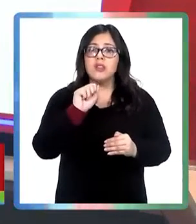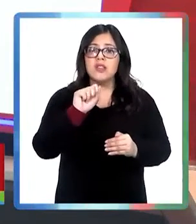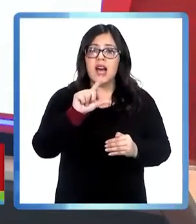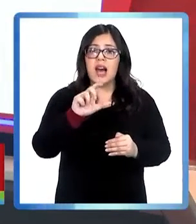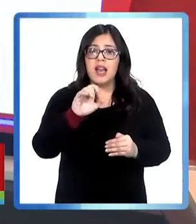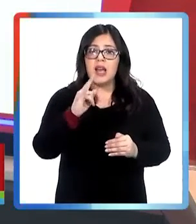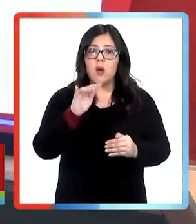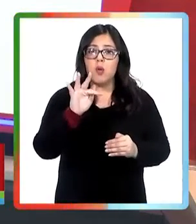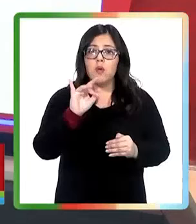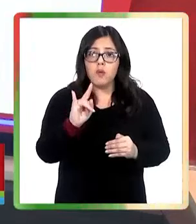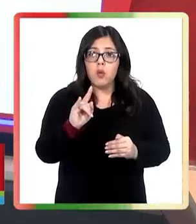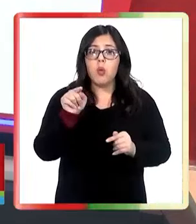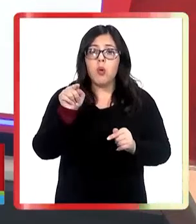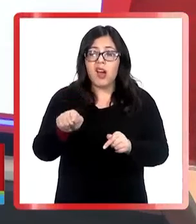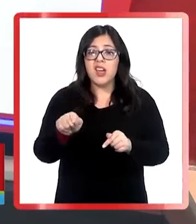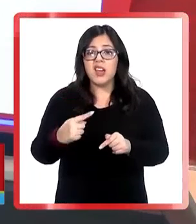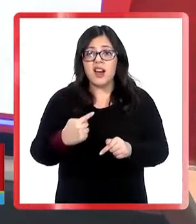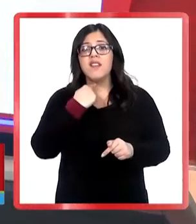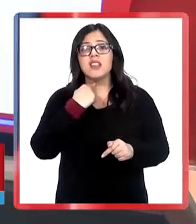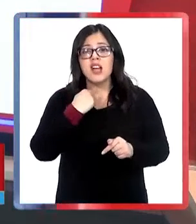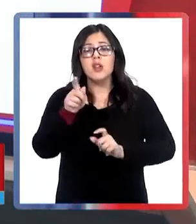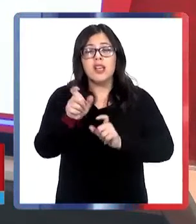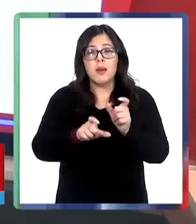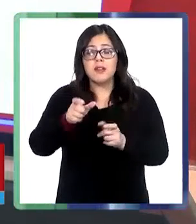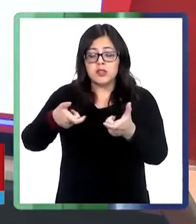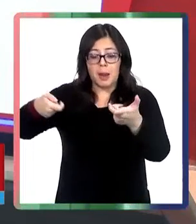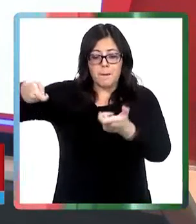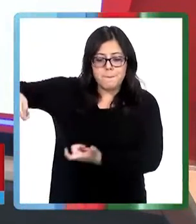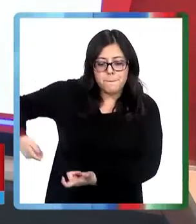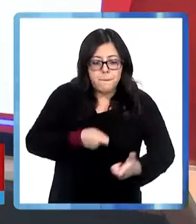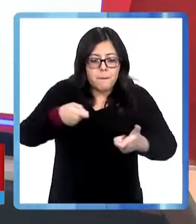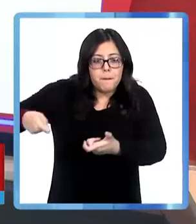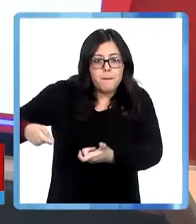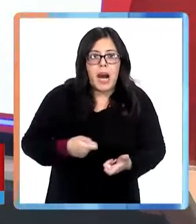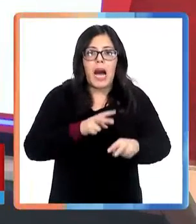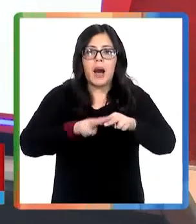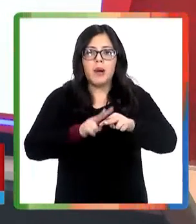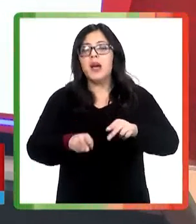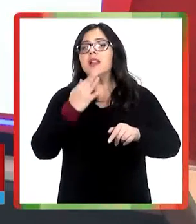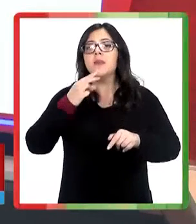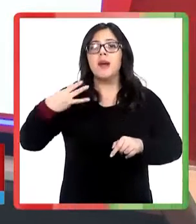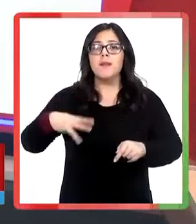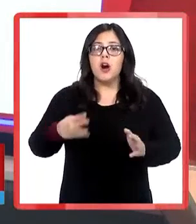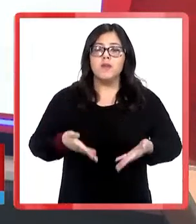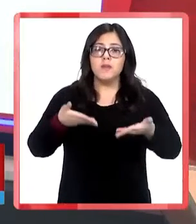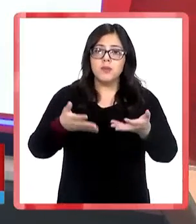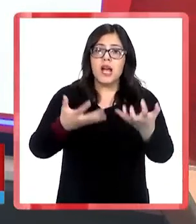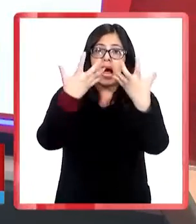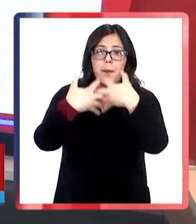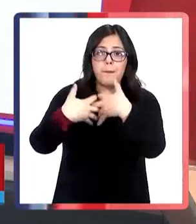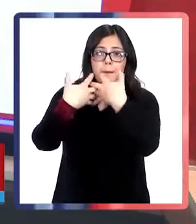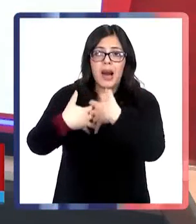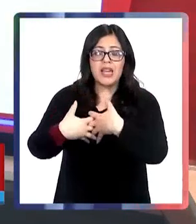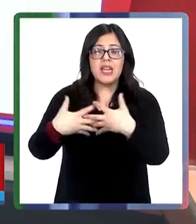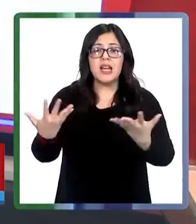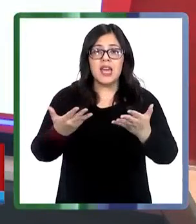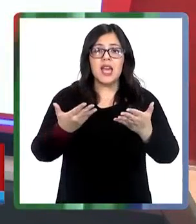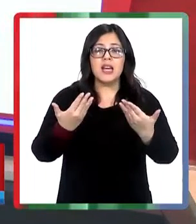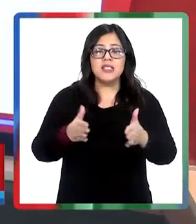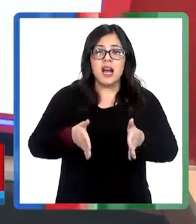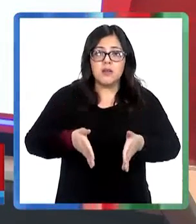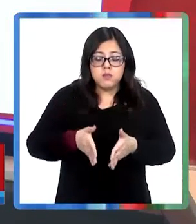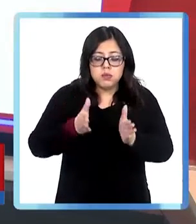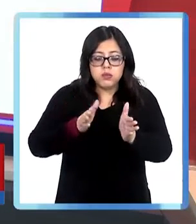de las comunas más afectadas, los propios vecinos ayudan con palas a despejar las calles y carreteras. El municipio también puso a